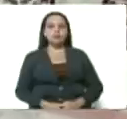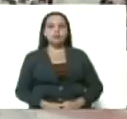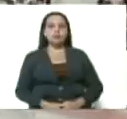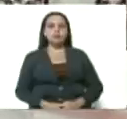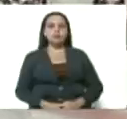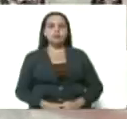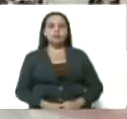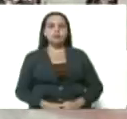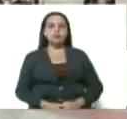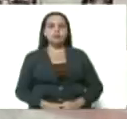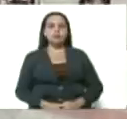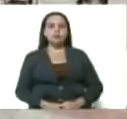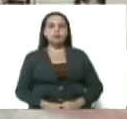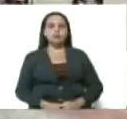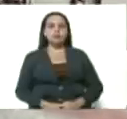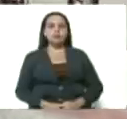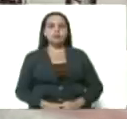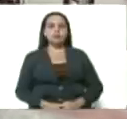descansen